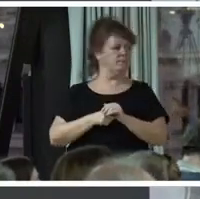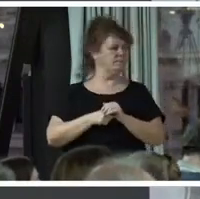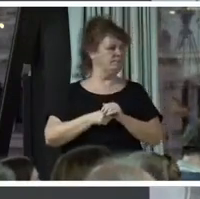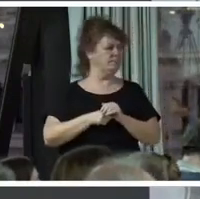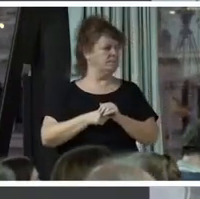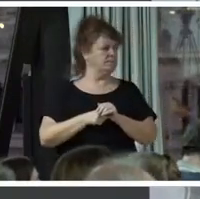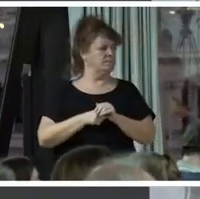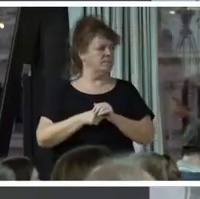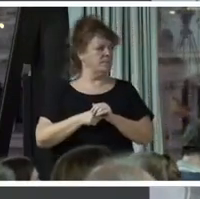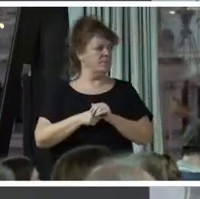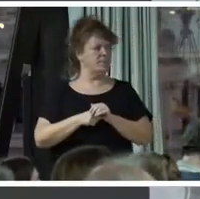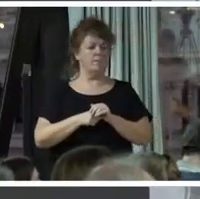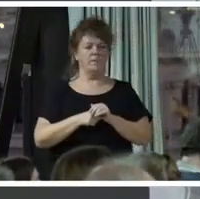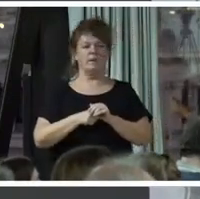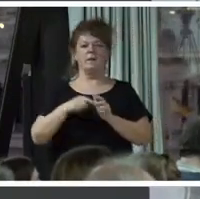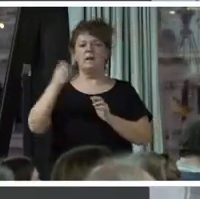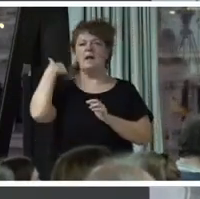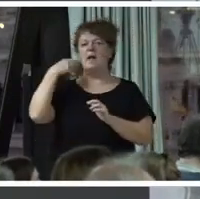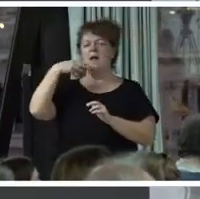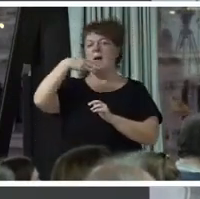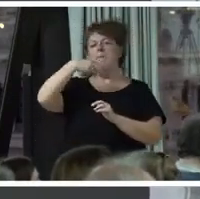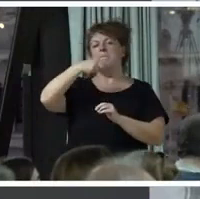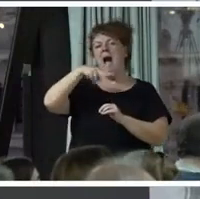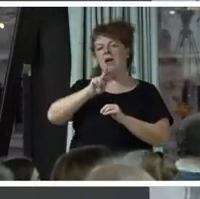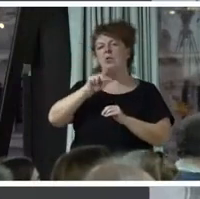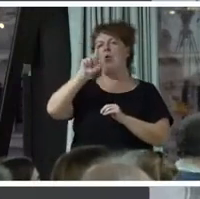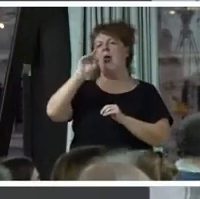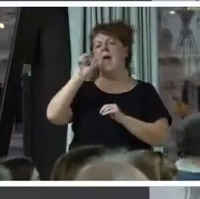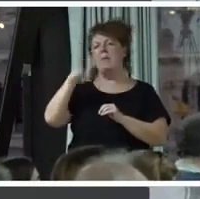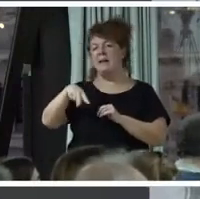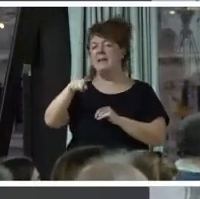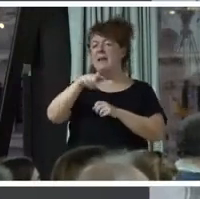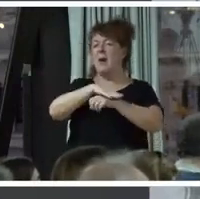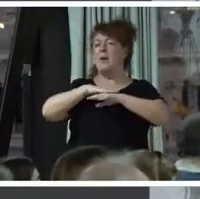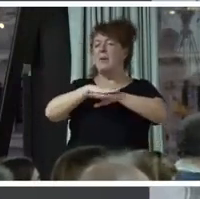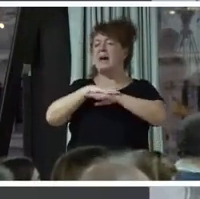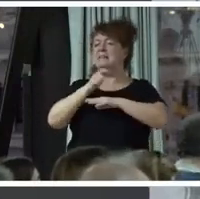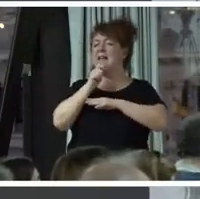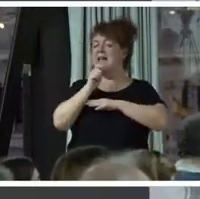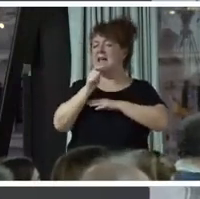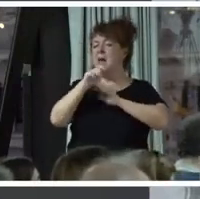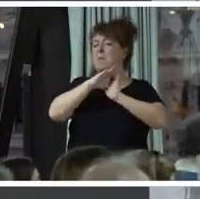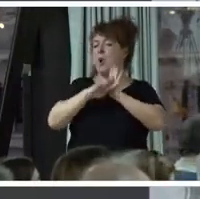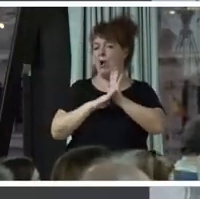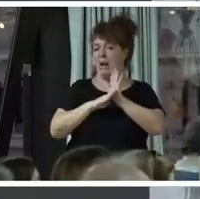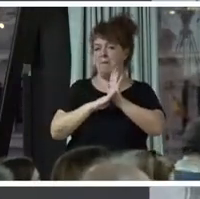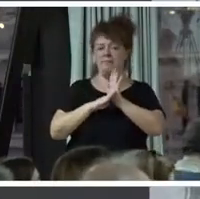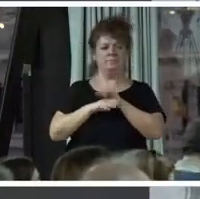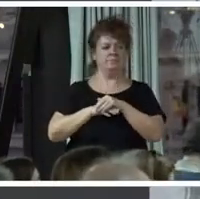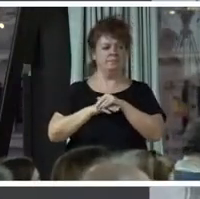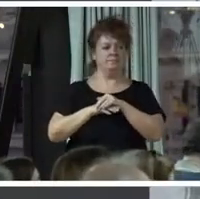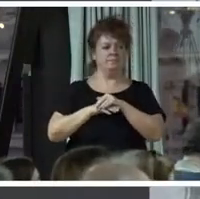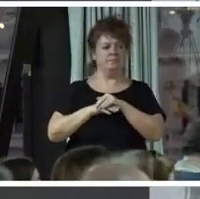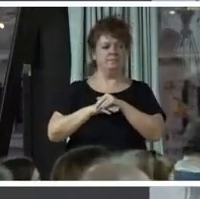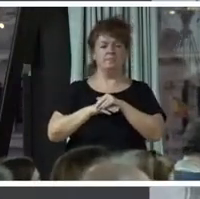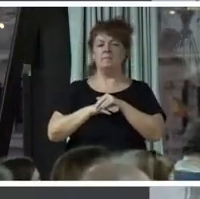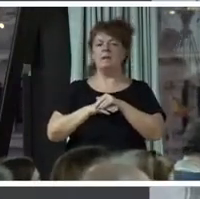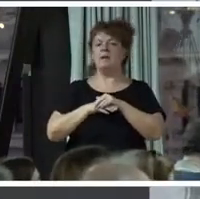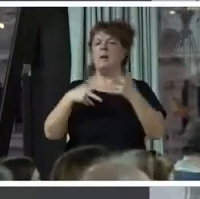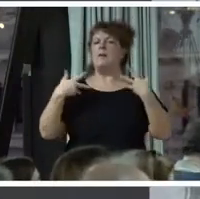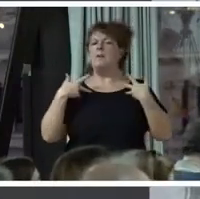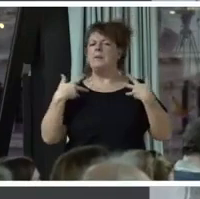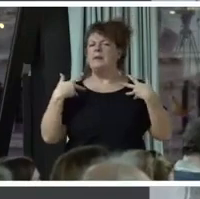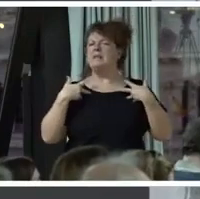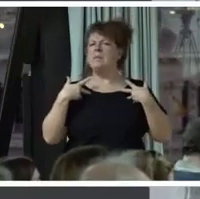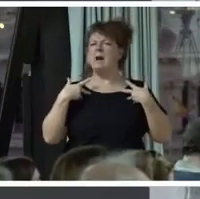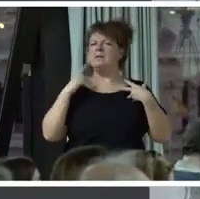habéis escuchado a Manu levin analizar en la base esta cuestión pero a mí me parece central las víctimas